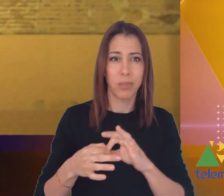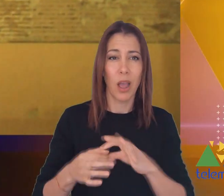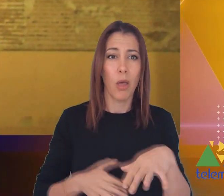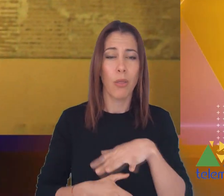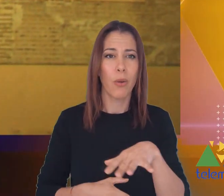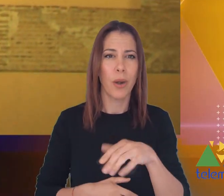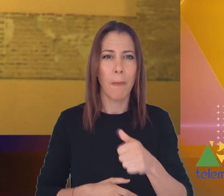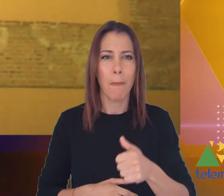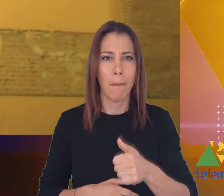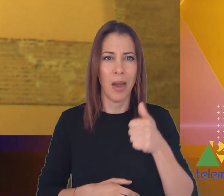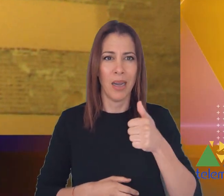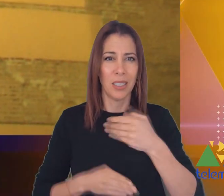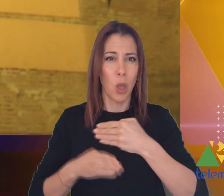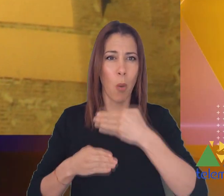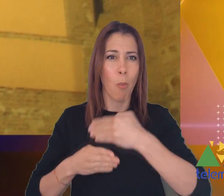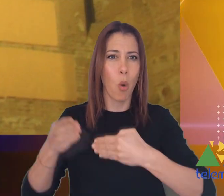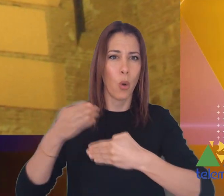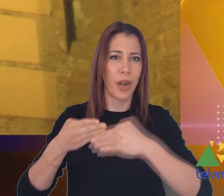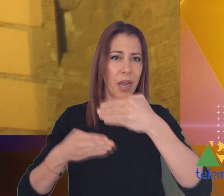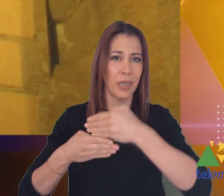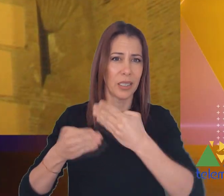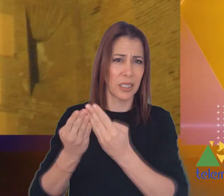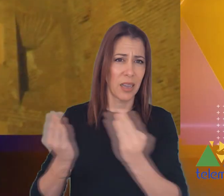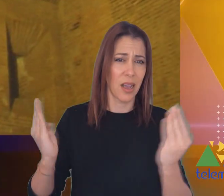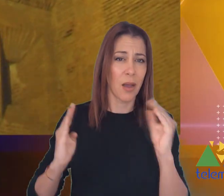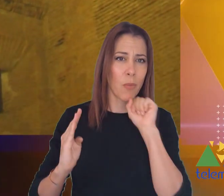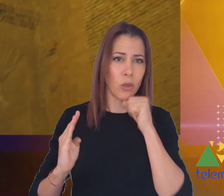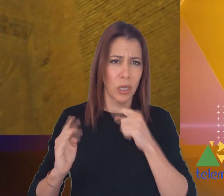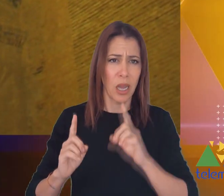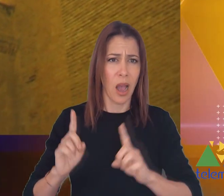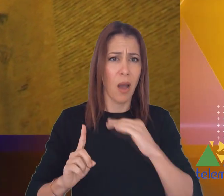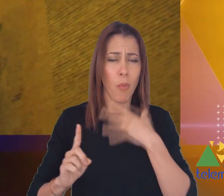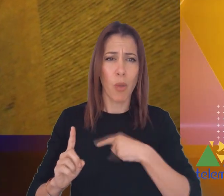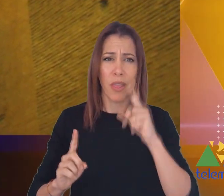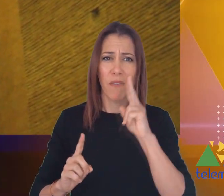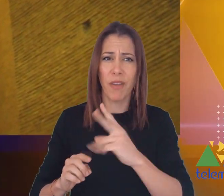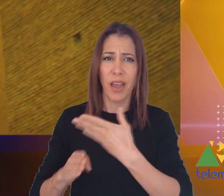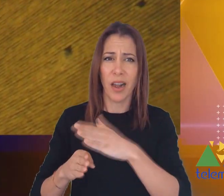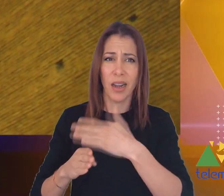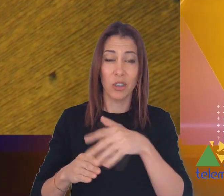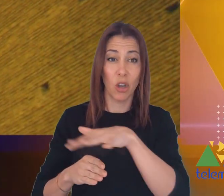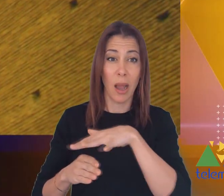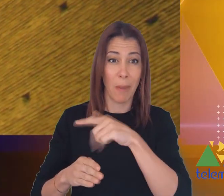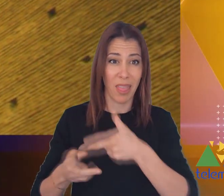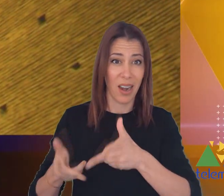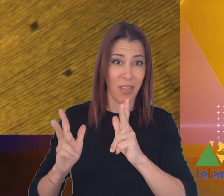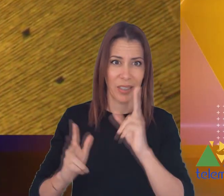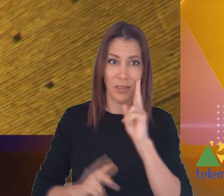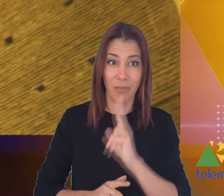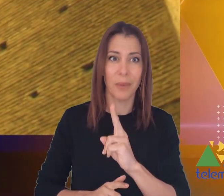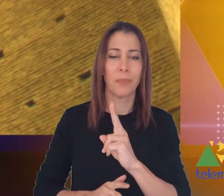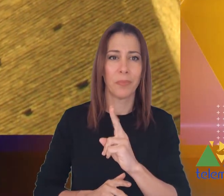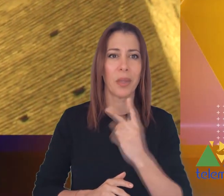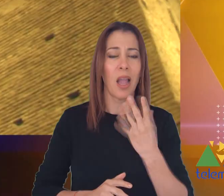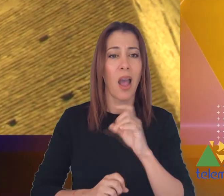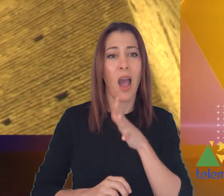zona donde estaba la muralla de Motril, donde todavía podemos incluso ver algunos restos en la parte de la Plaza de la Libertad, e incluso